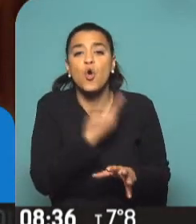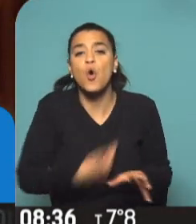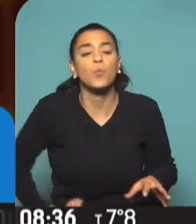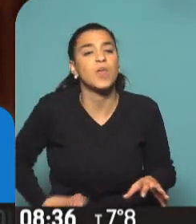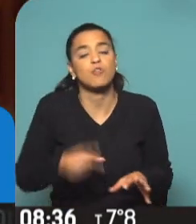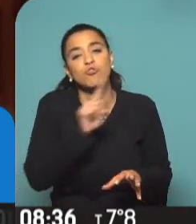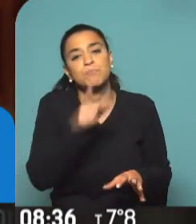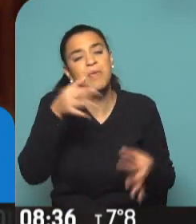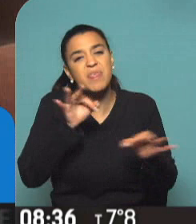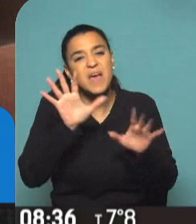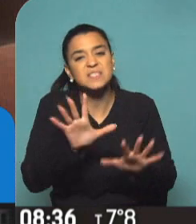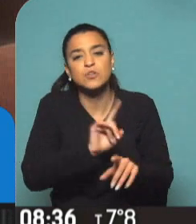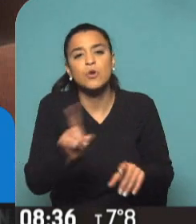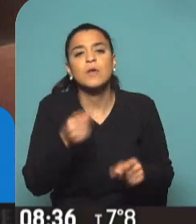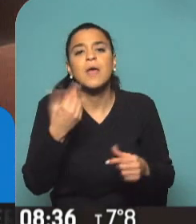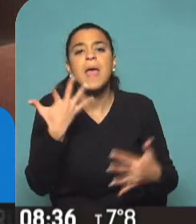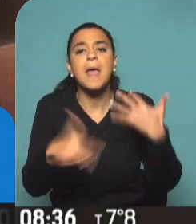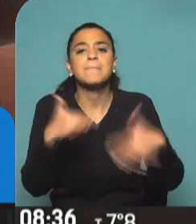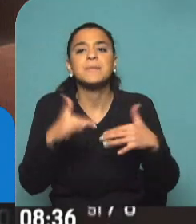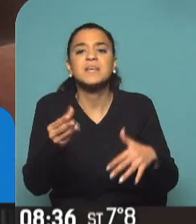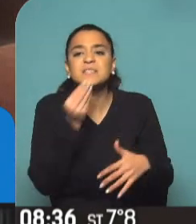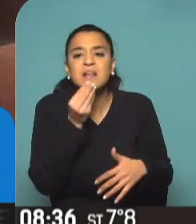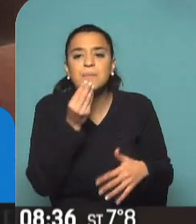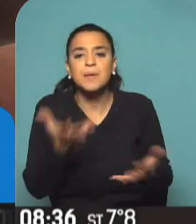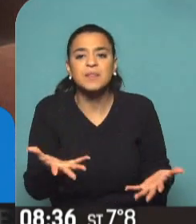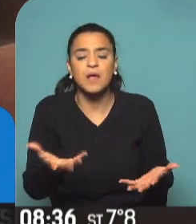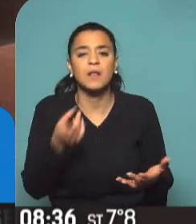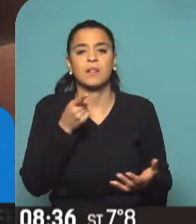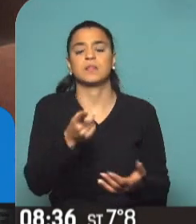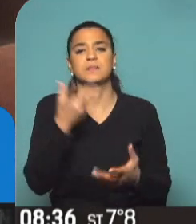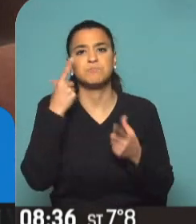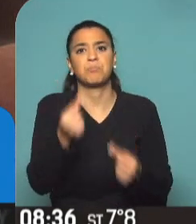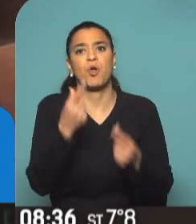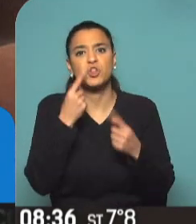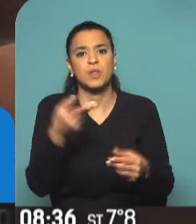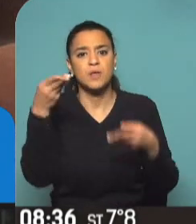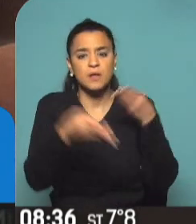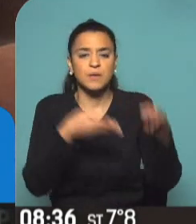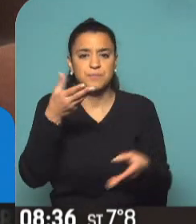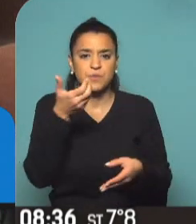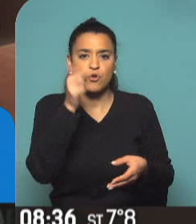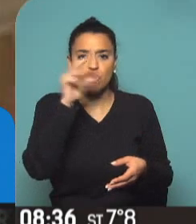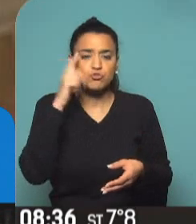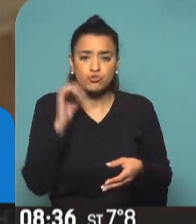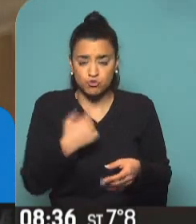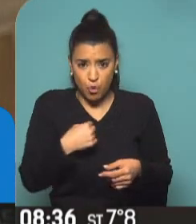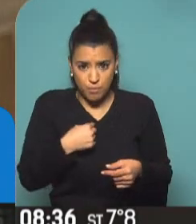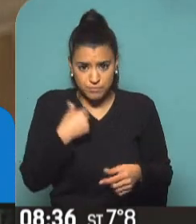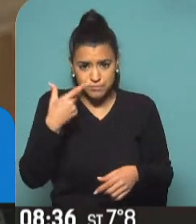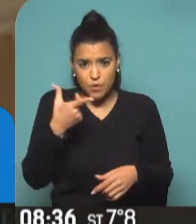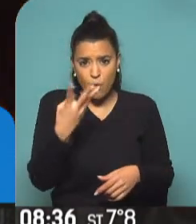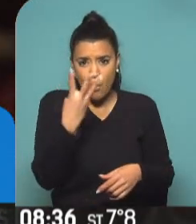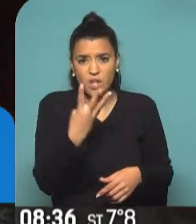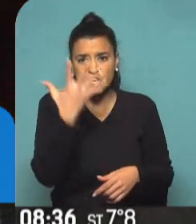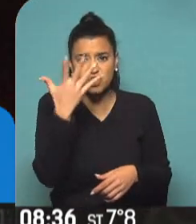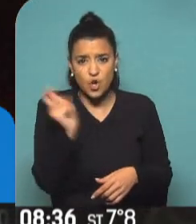no la toma, que es la emergencia alimentaria. Está siendo reclamada. Daniel Arroyo, yo lo tengo presente, hace 4